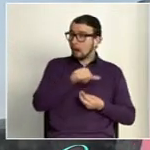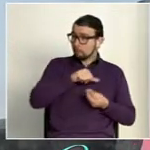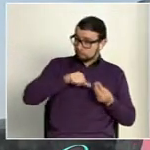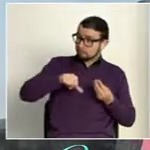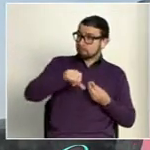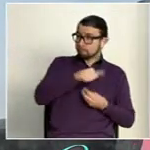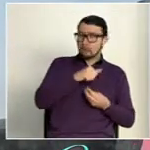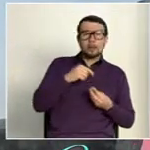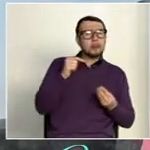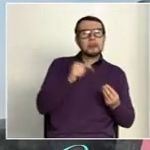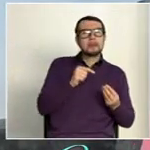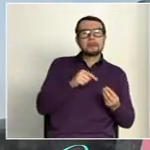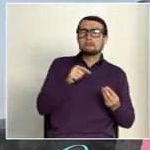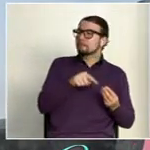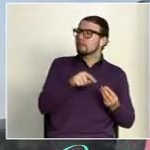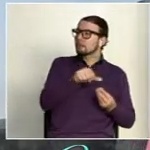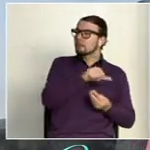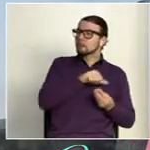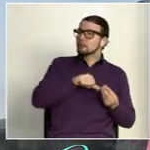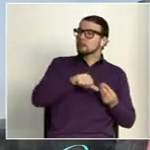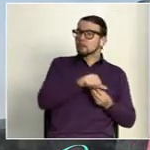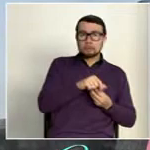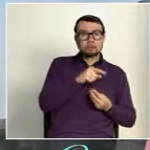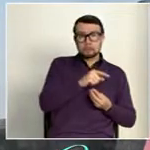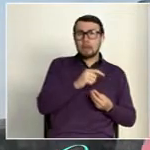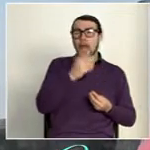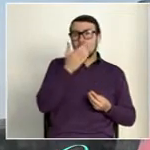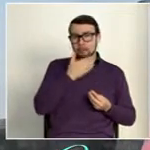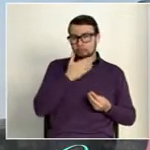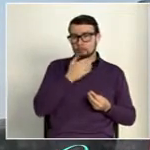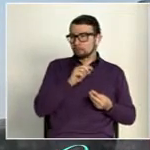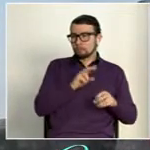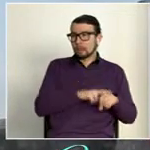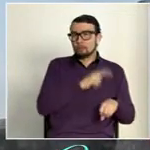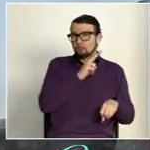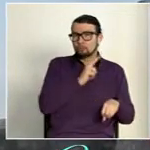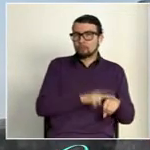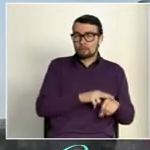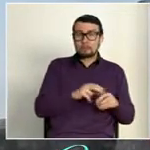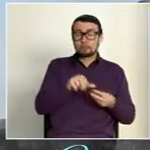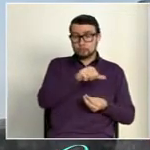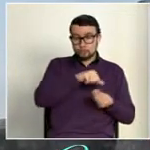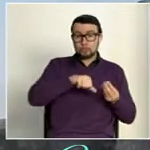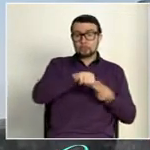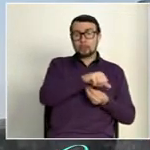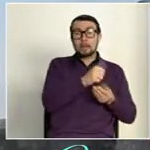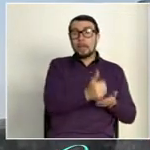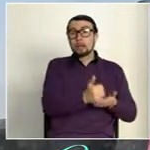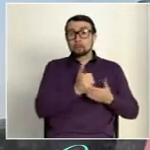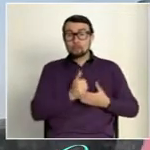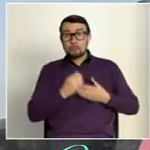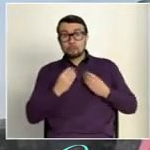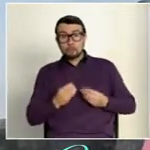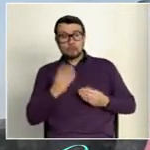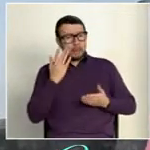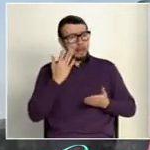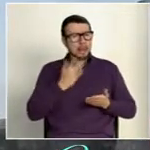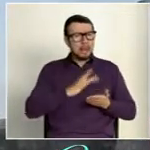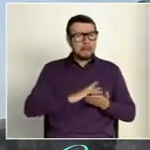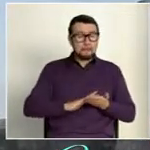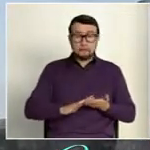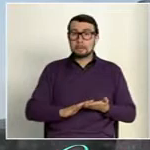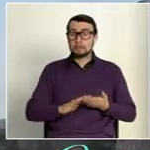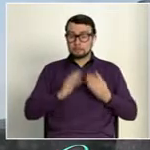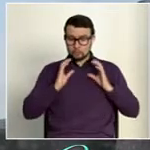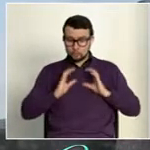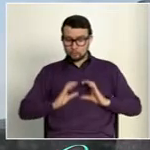el vinagre es un vinagre de manzana, o sea, vinagre naturales, y ellos son muy buenos porque ellos ayudan a limpiar nuestro torrente sanguíneo. O sea,